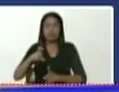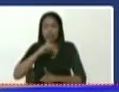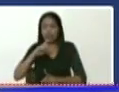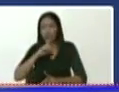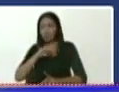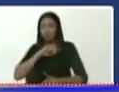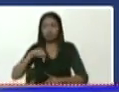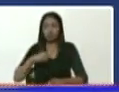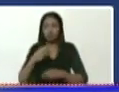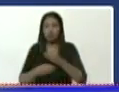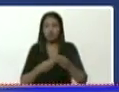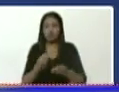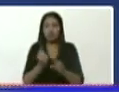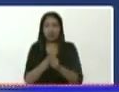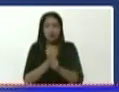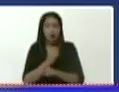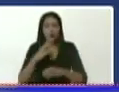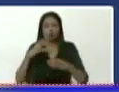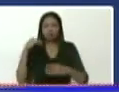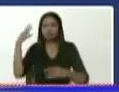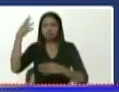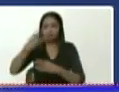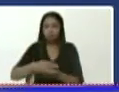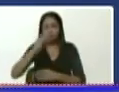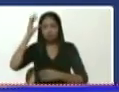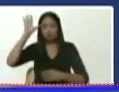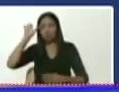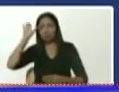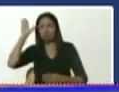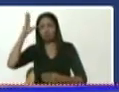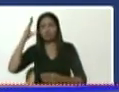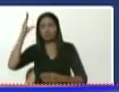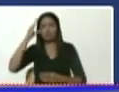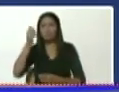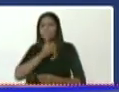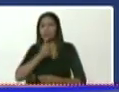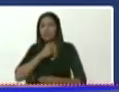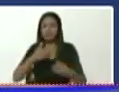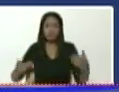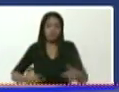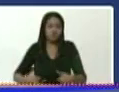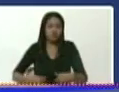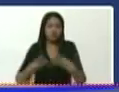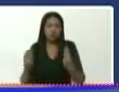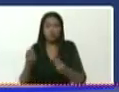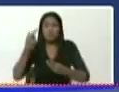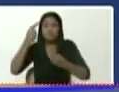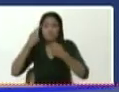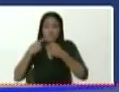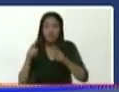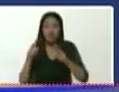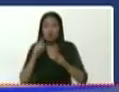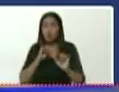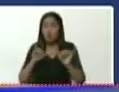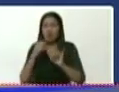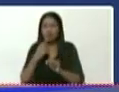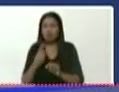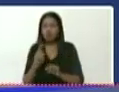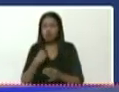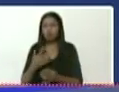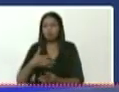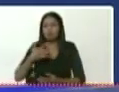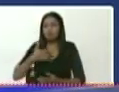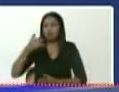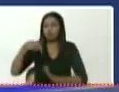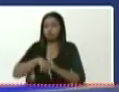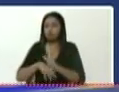meritar mucho trabajo, mucha conciencia, mucho esfuerzo. Mucha paciencia estratégica. Sin embargo, como le decía, tengo la percepción de